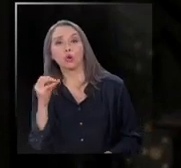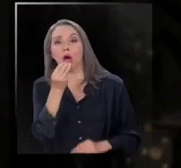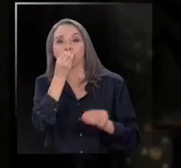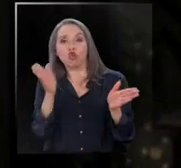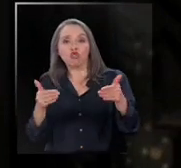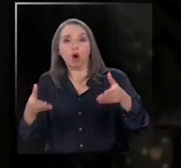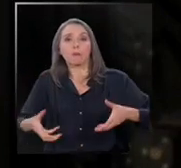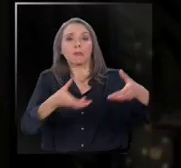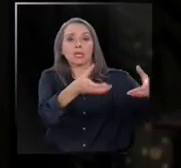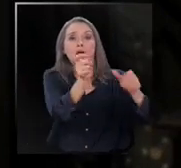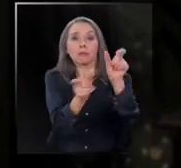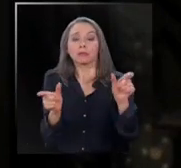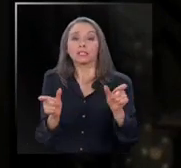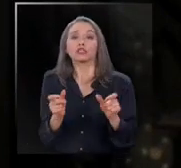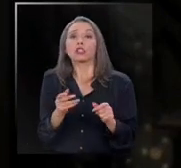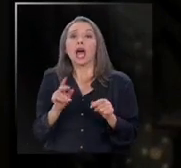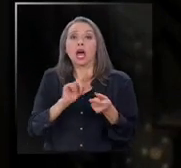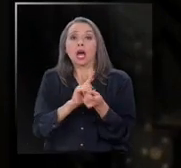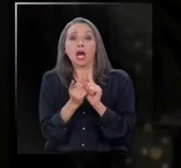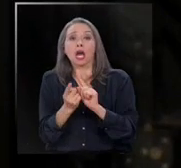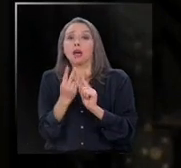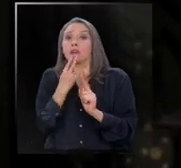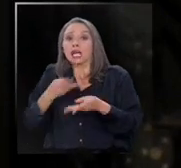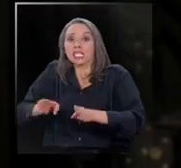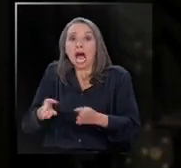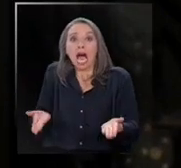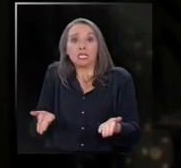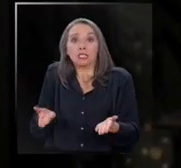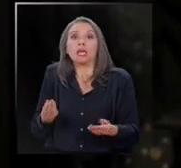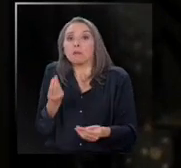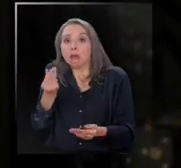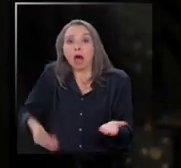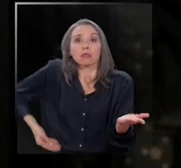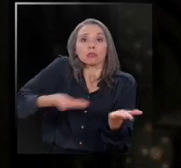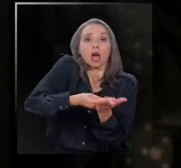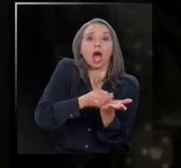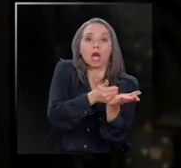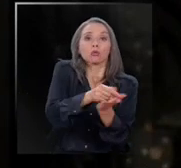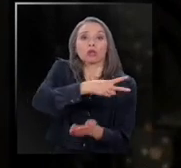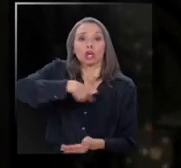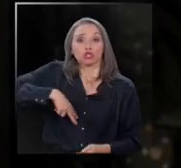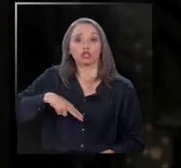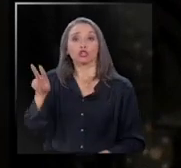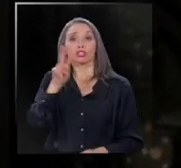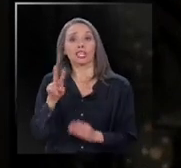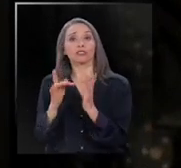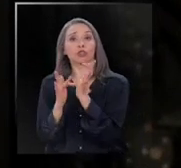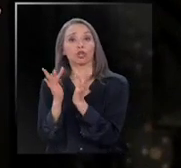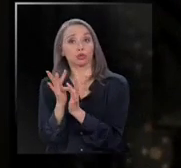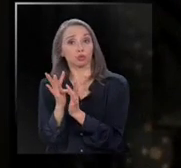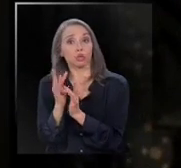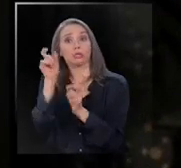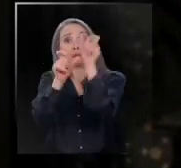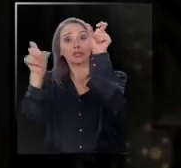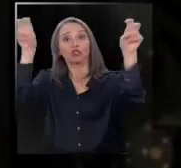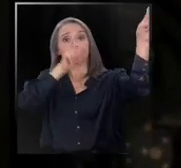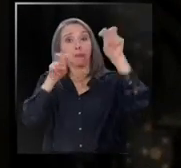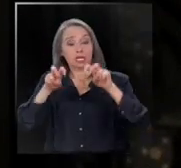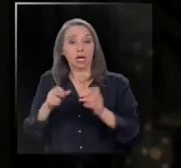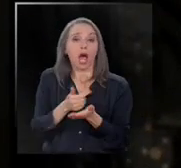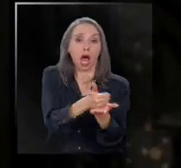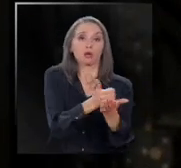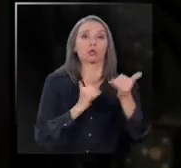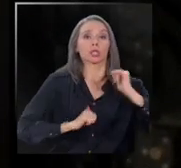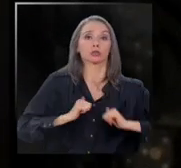mismas personas que se están quedando en situación de calle como servicio que yo también ha tenemos que estar al lado de quienes están sufriendo y las autoridades los países